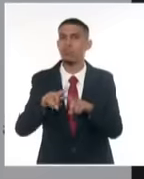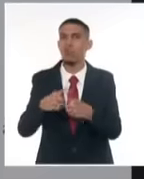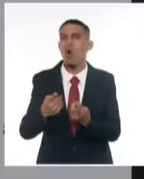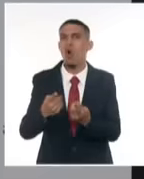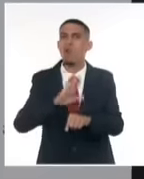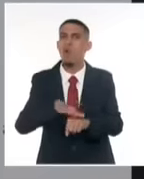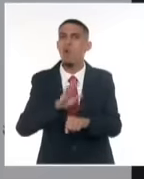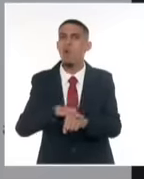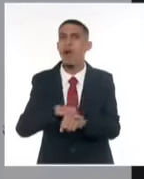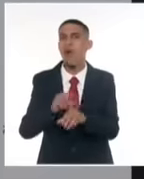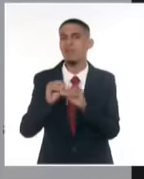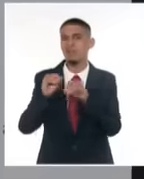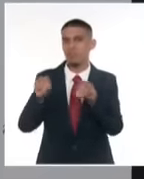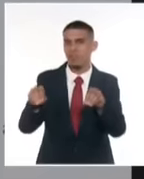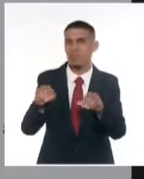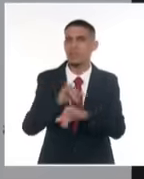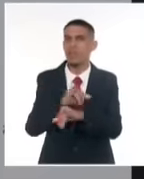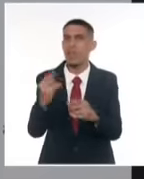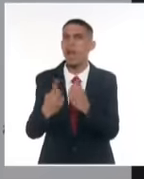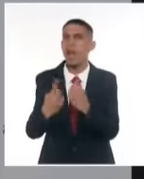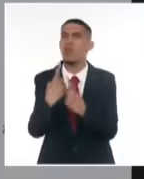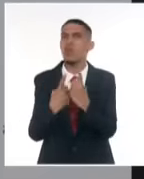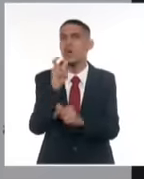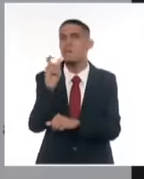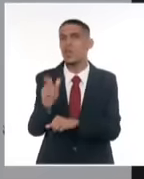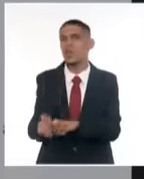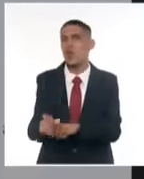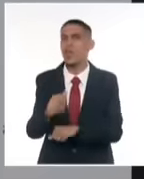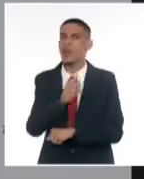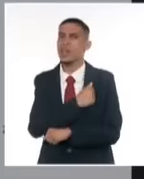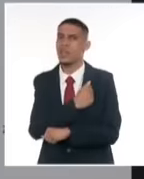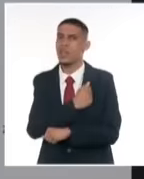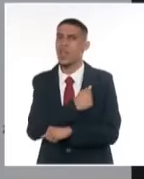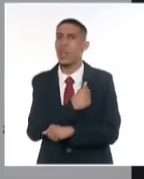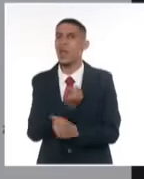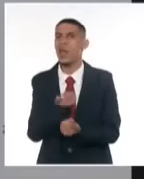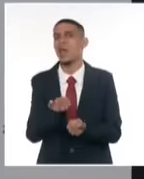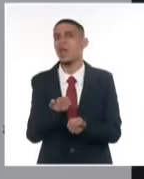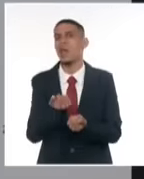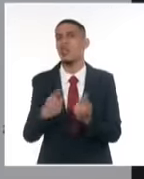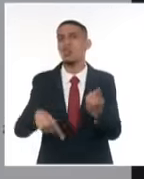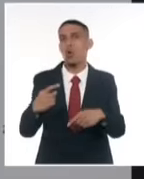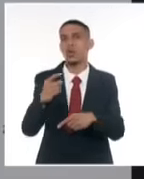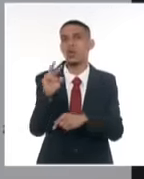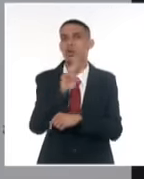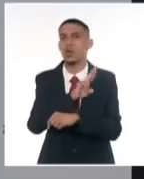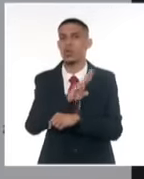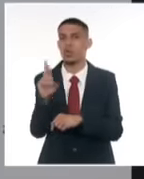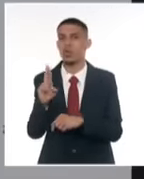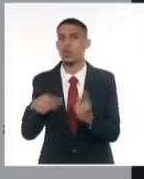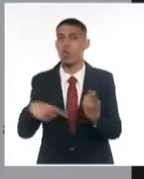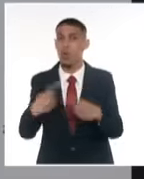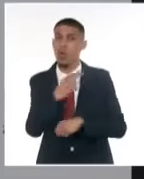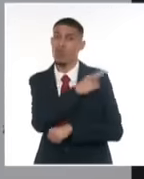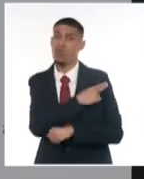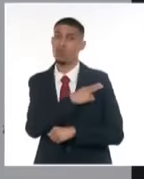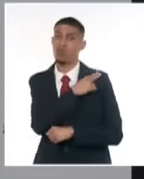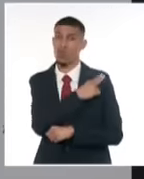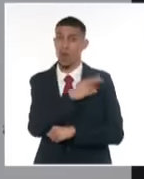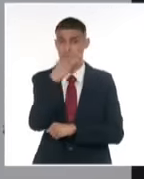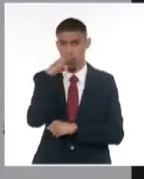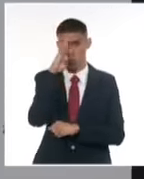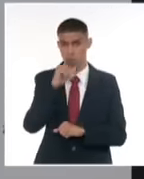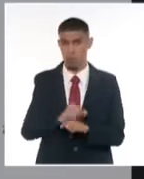realización de acciones que afectan el orden social en Cuba mediante actos violentos contra funcionarios públicos y el